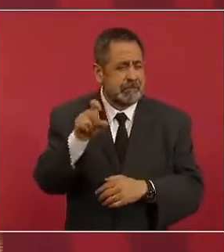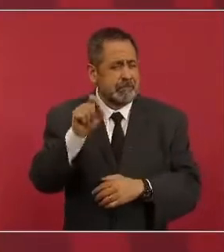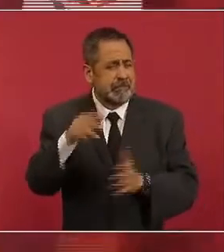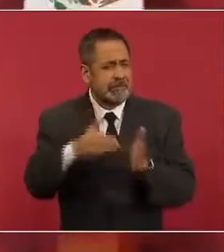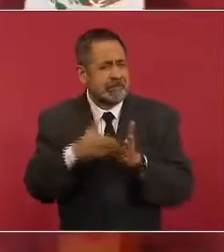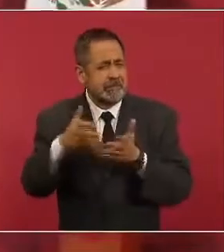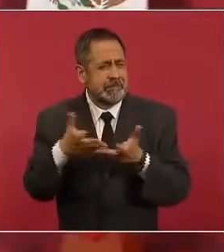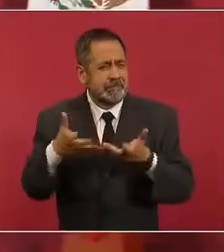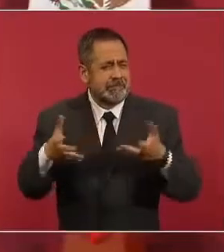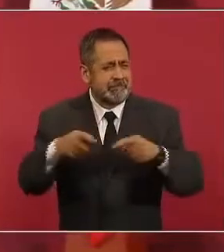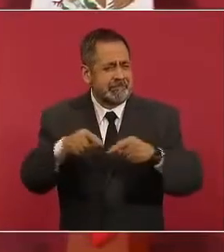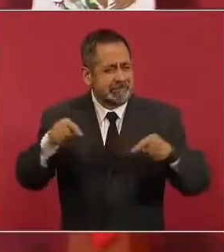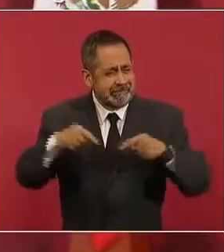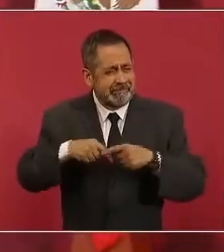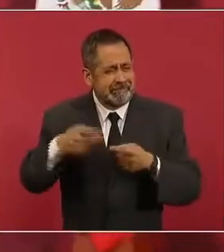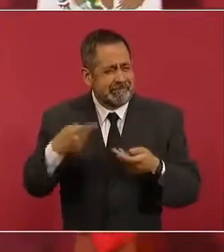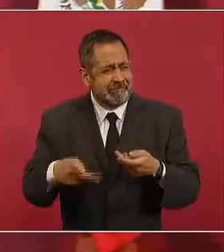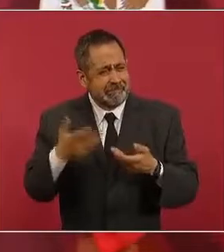hectáreas?